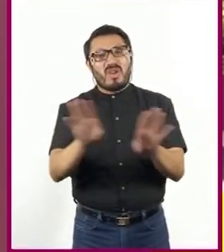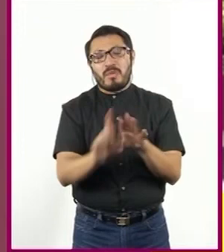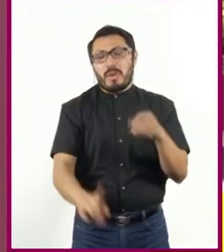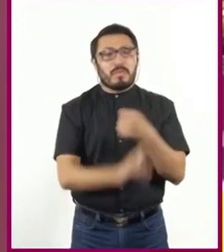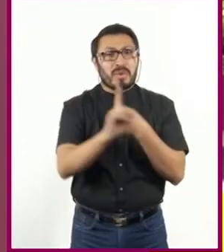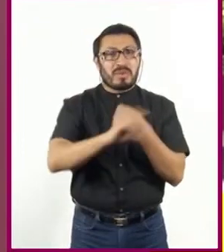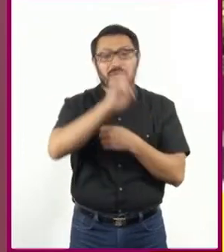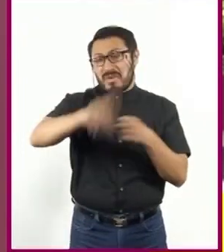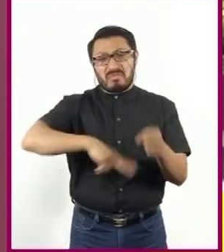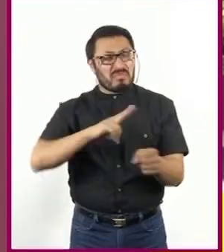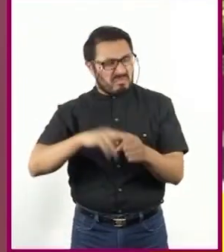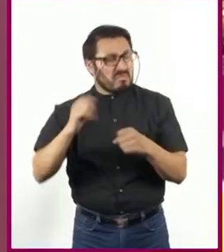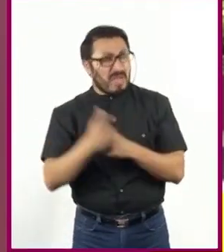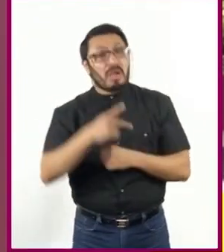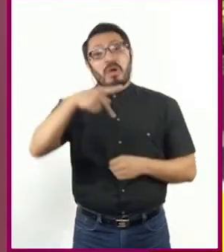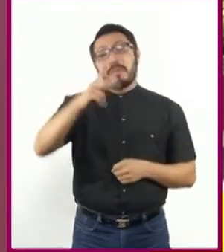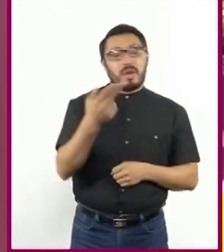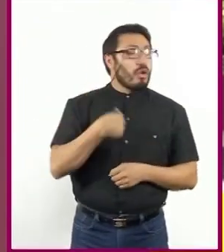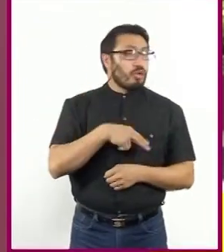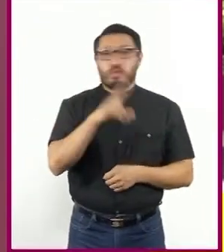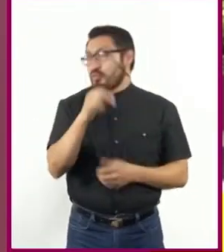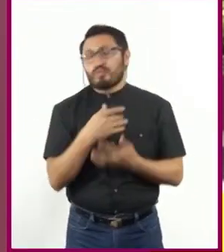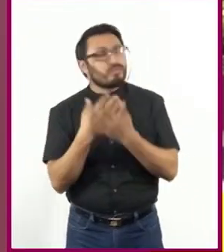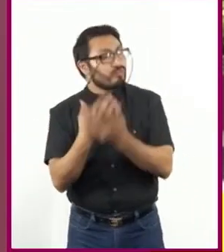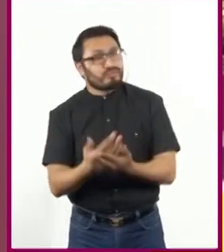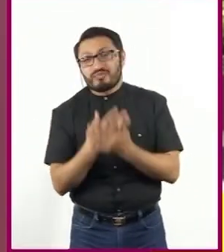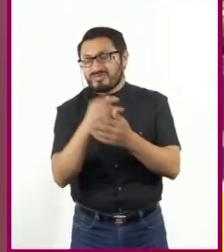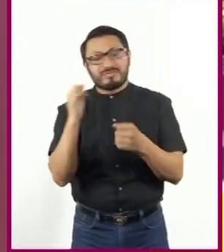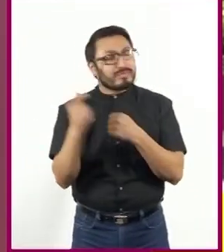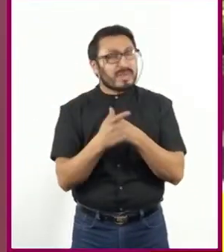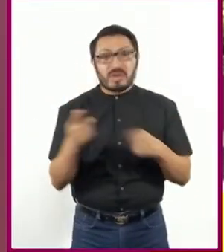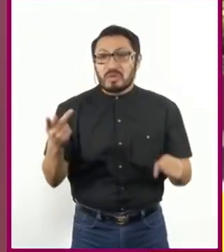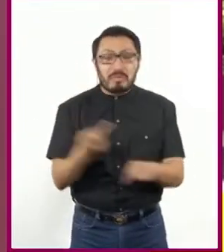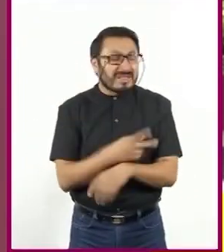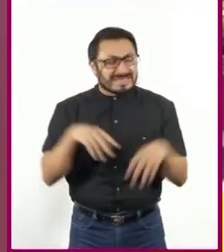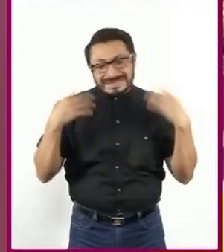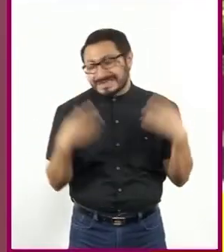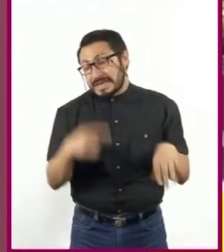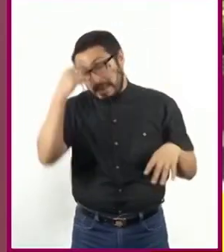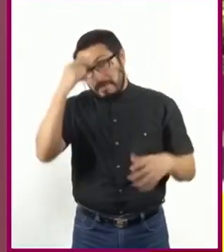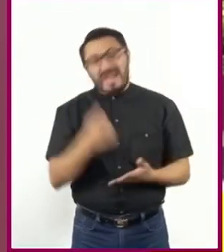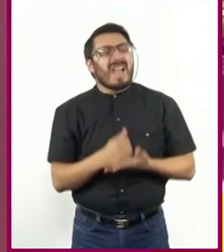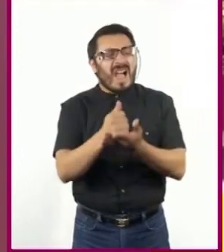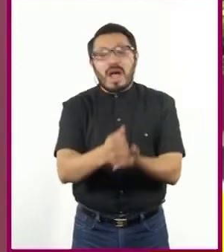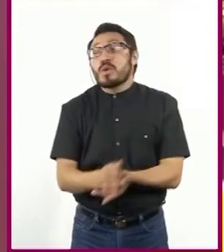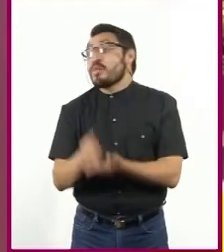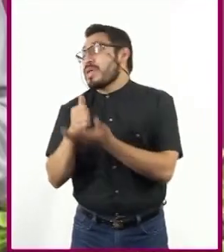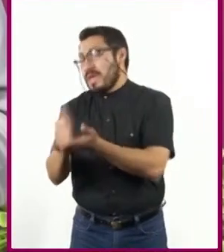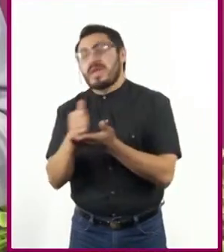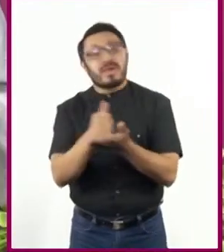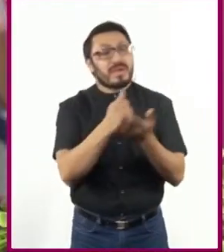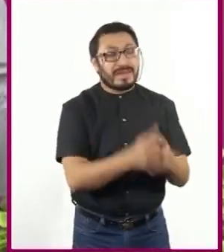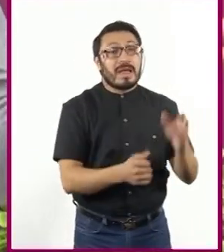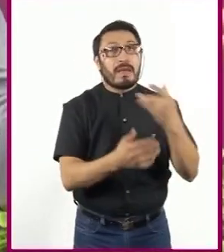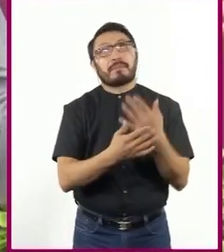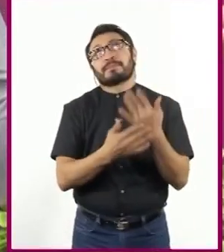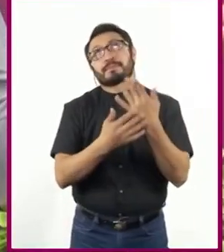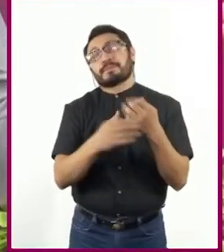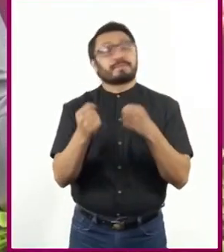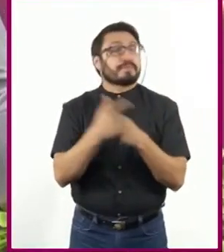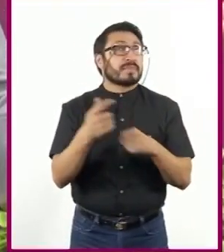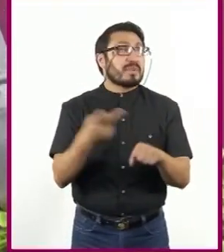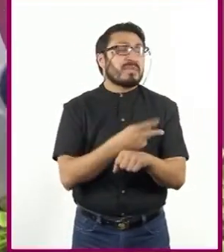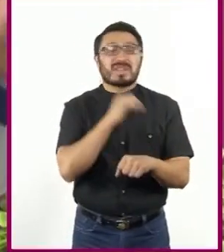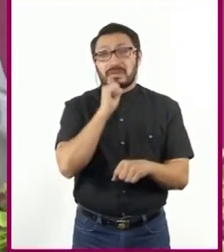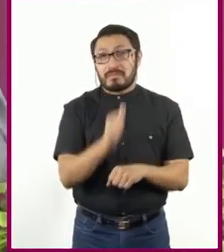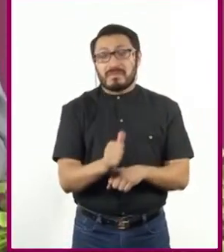pero no tenemos que esperar a que suceda algo malo para comenzar a ayudar a quienes lo necesitan. Hay muchos